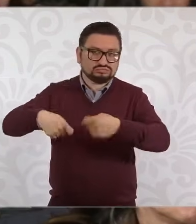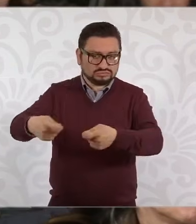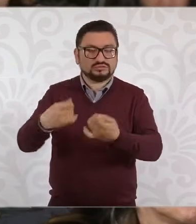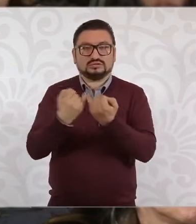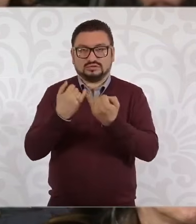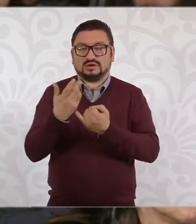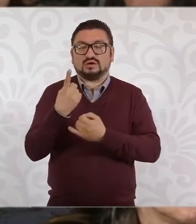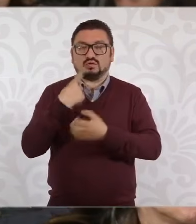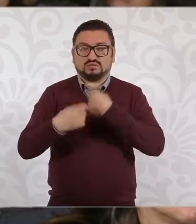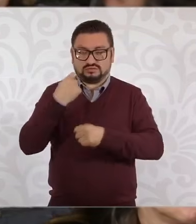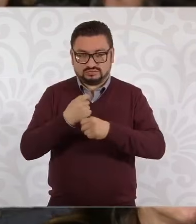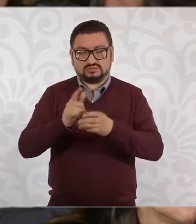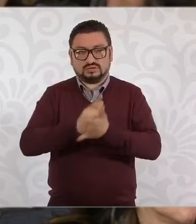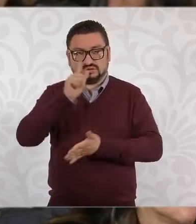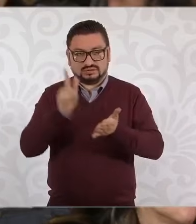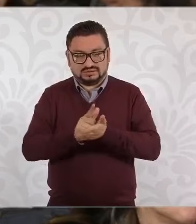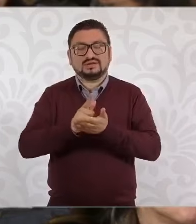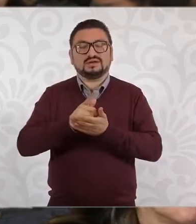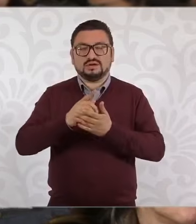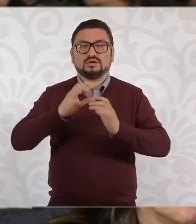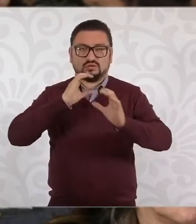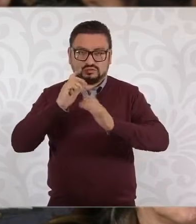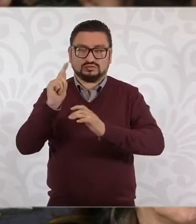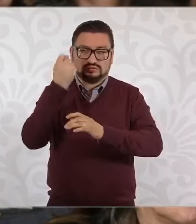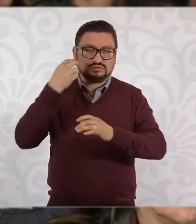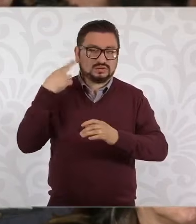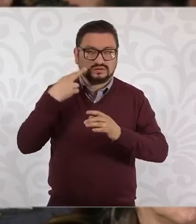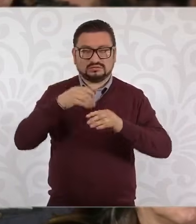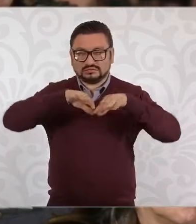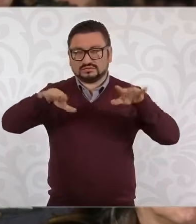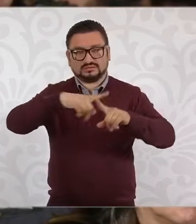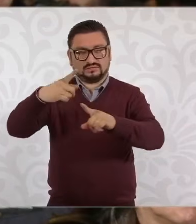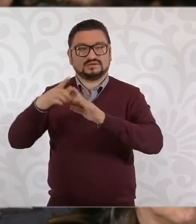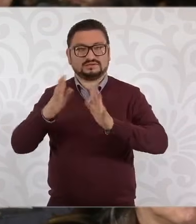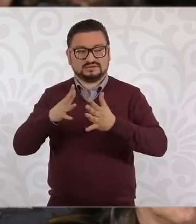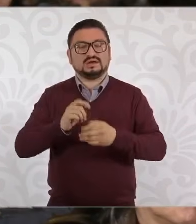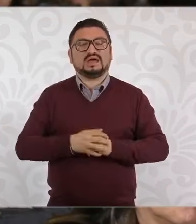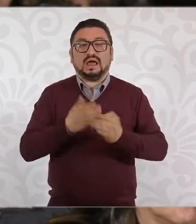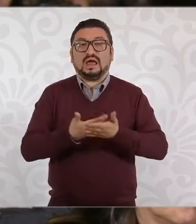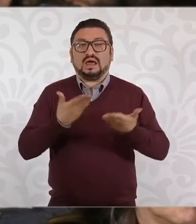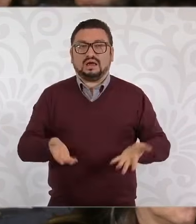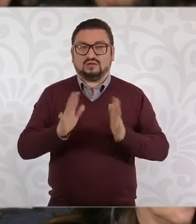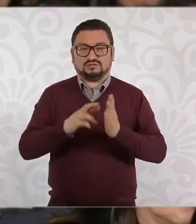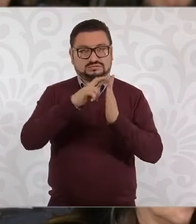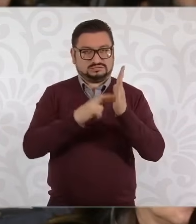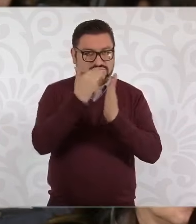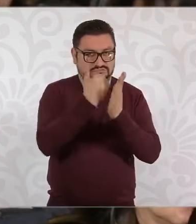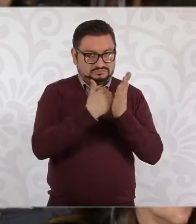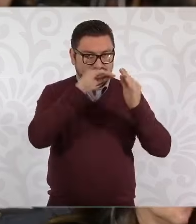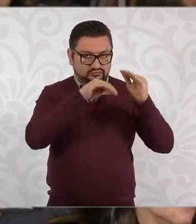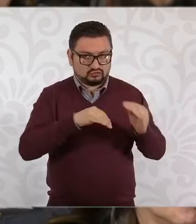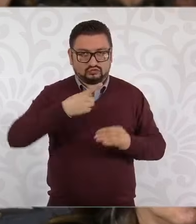de Telecomunicaciones y Radiodifusión, ley en materia de telecomunicaciones y radiodifusión. Ahorita se está trabajando en el reglamento,